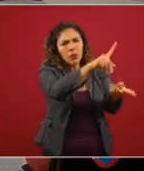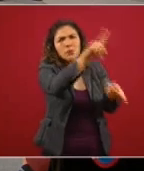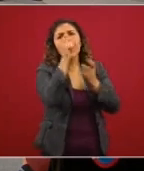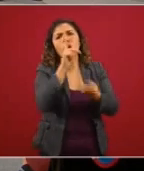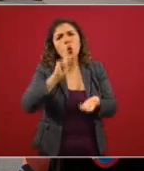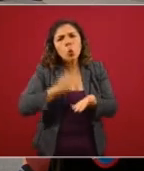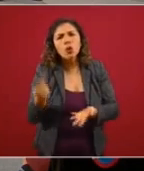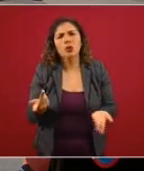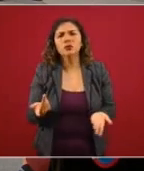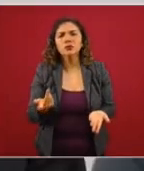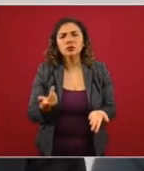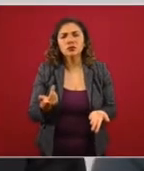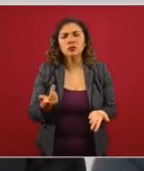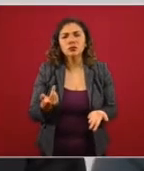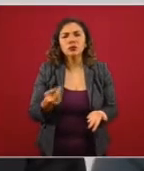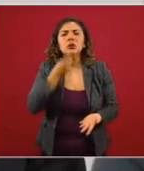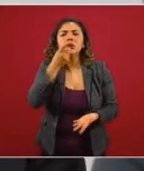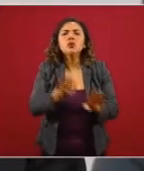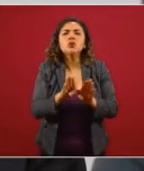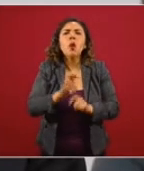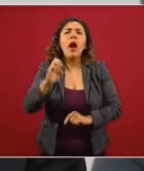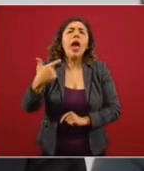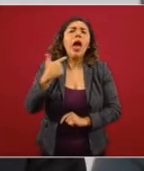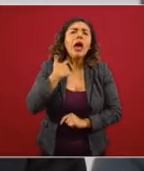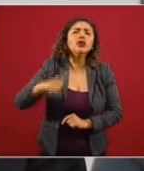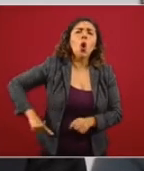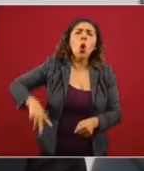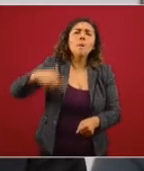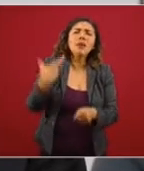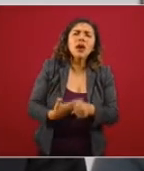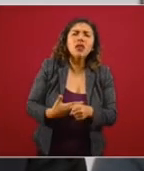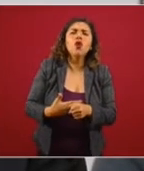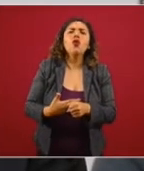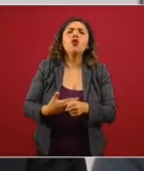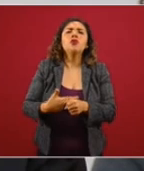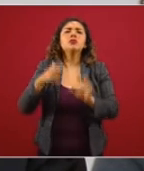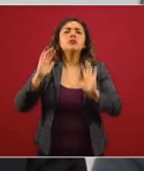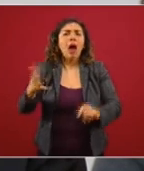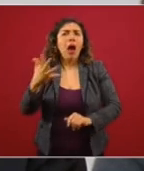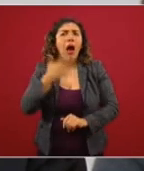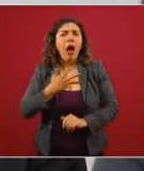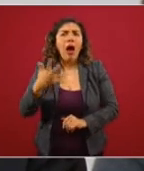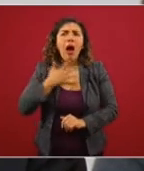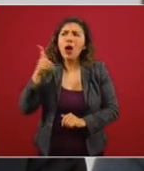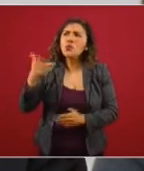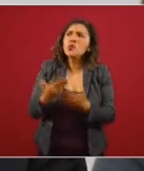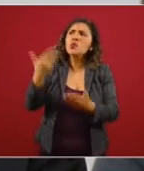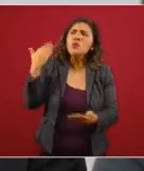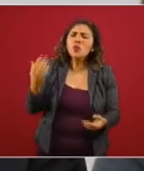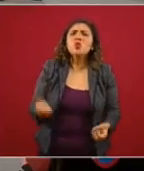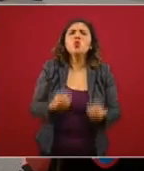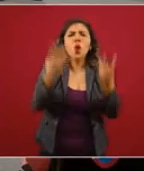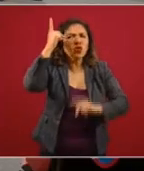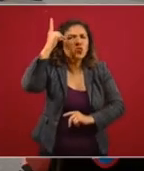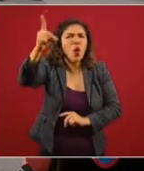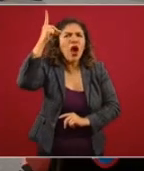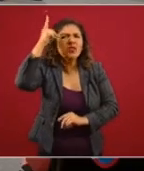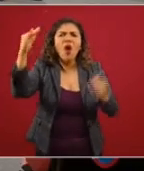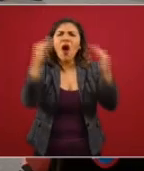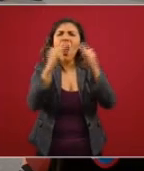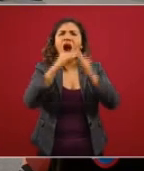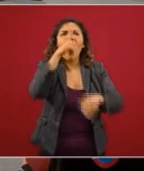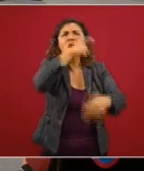porque se habla de que un exgobernador llegó a tener no sé cuántas propiedades en Estados